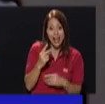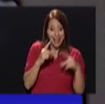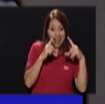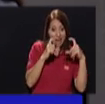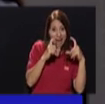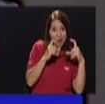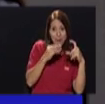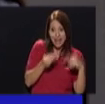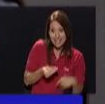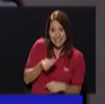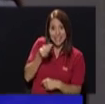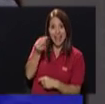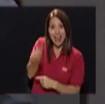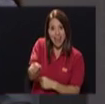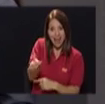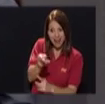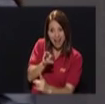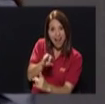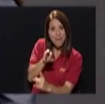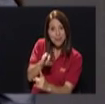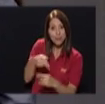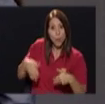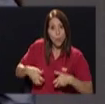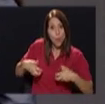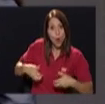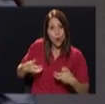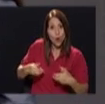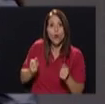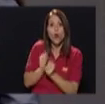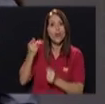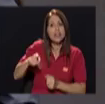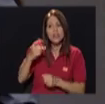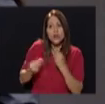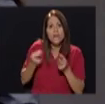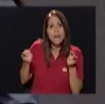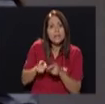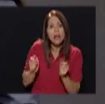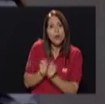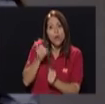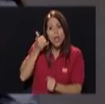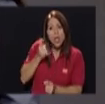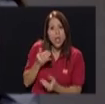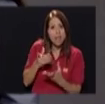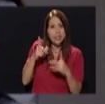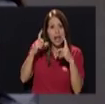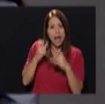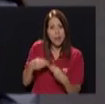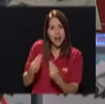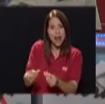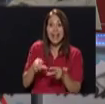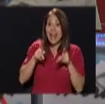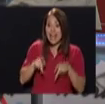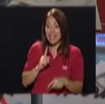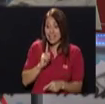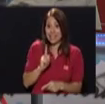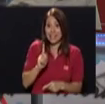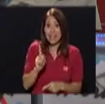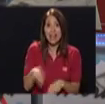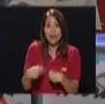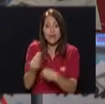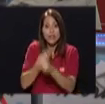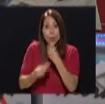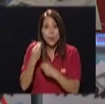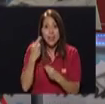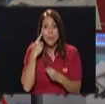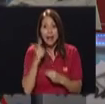mismo mono, ¿verdad? Con el riesgo también de qué va a pasar con esa cámara. O sea, la gente se acerca, le ofrece comida para tomarse la foto. Hay un montón